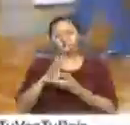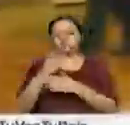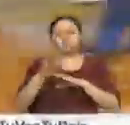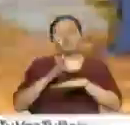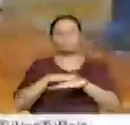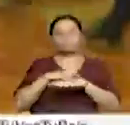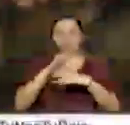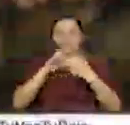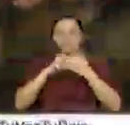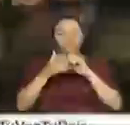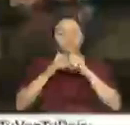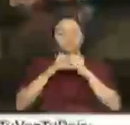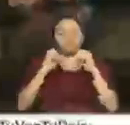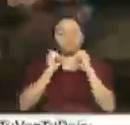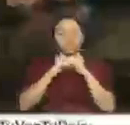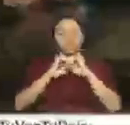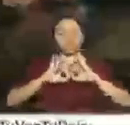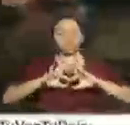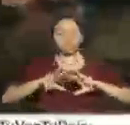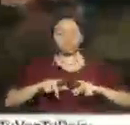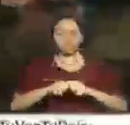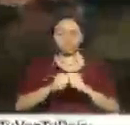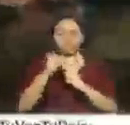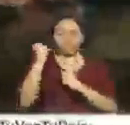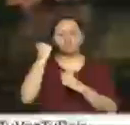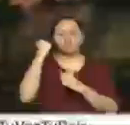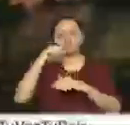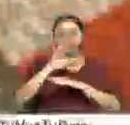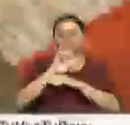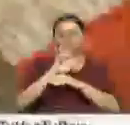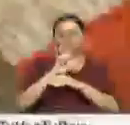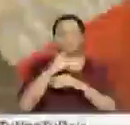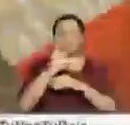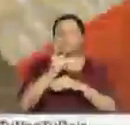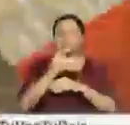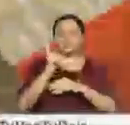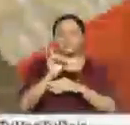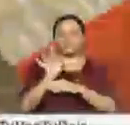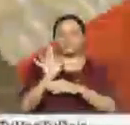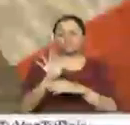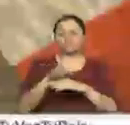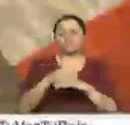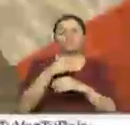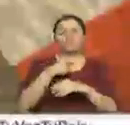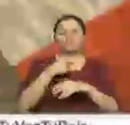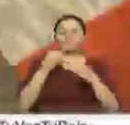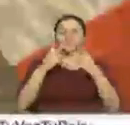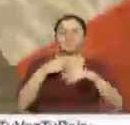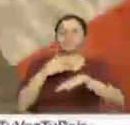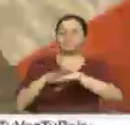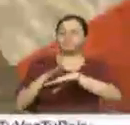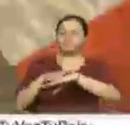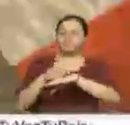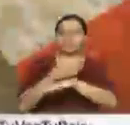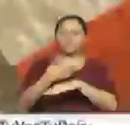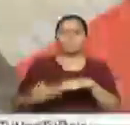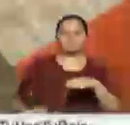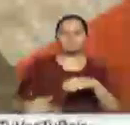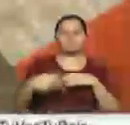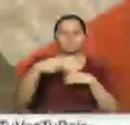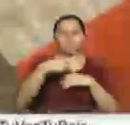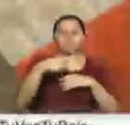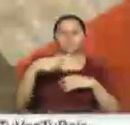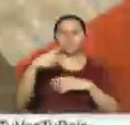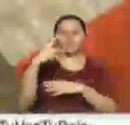implicado en uno de los actos más grandes de corrupción en Ecuador. También he solicitado al presidente Kuczynski el hecho